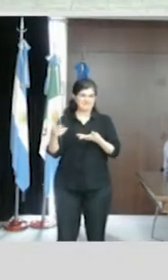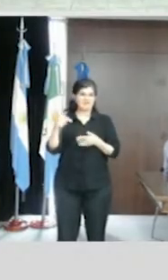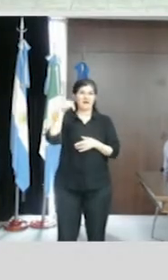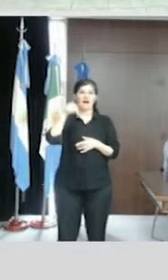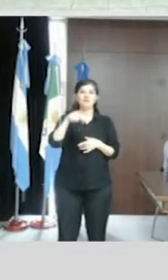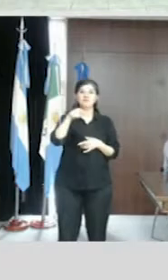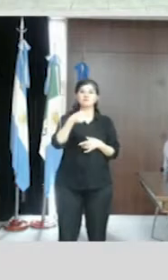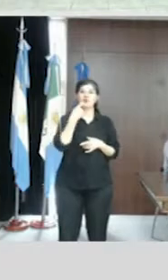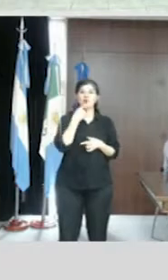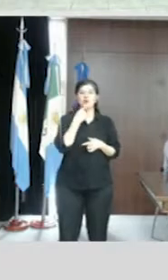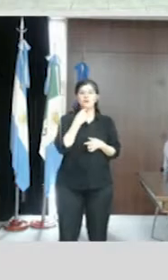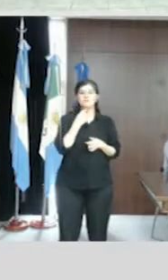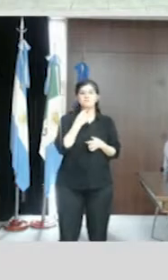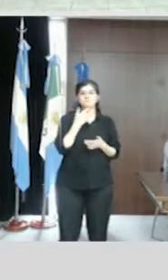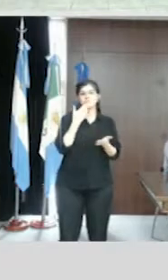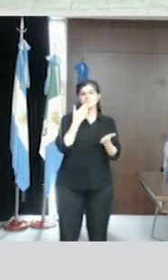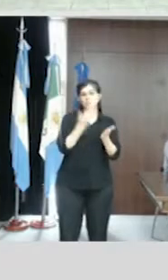Todos vamos a